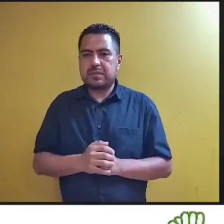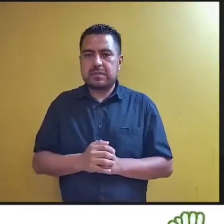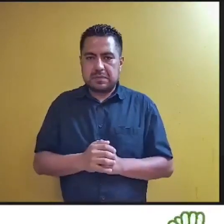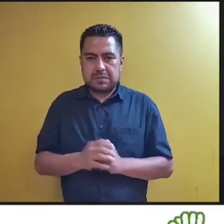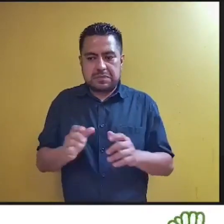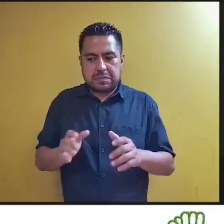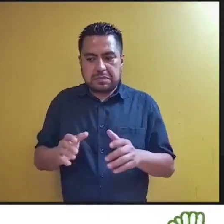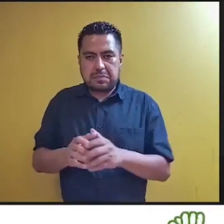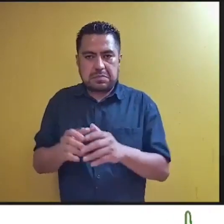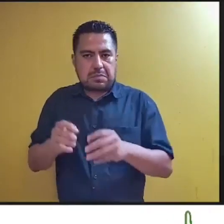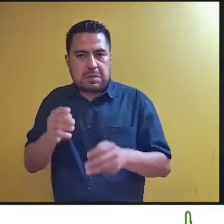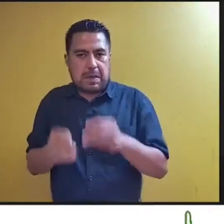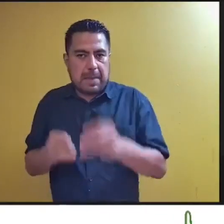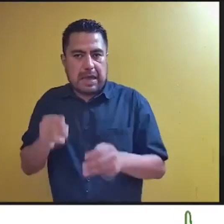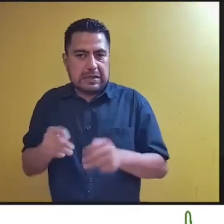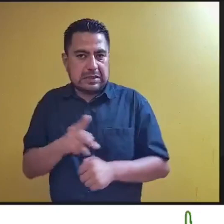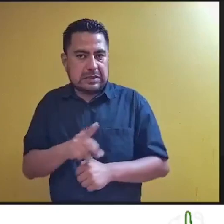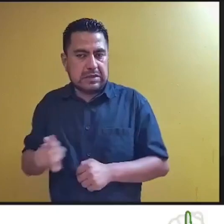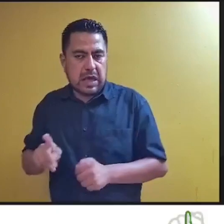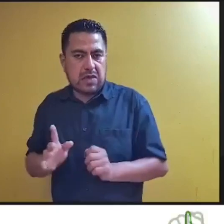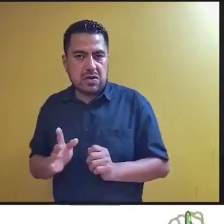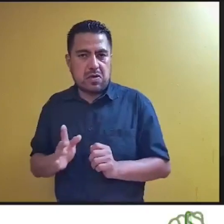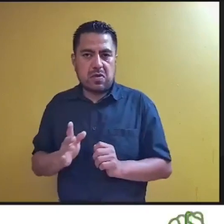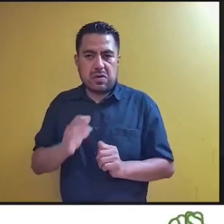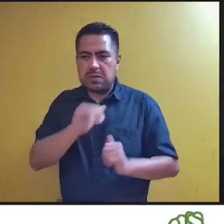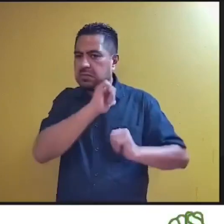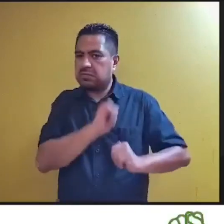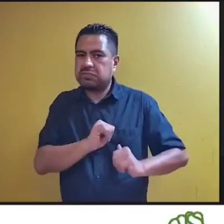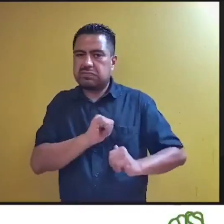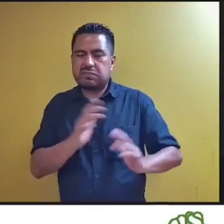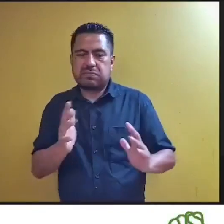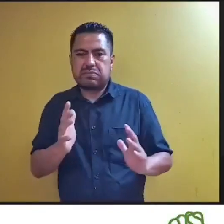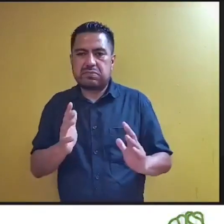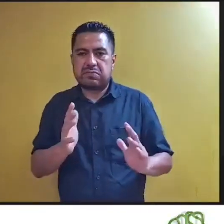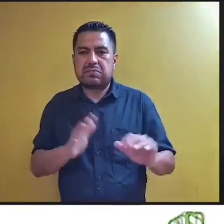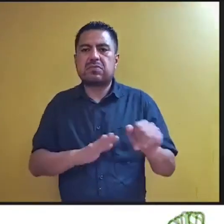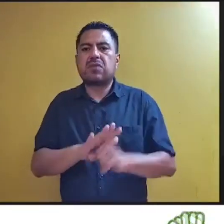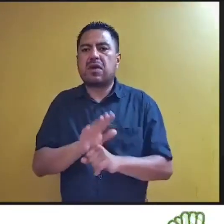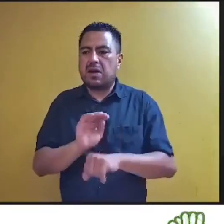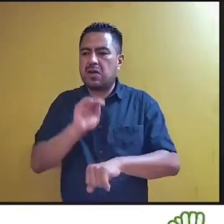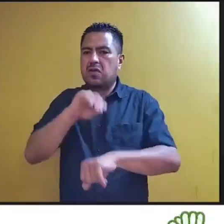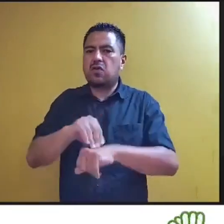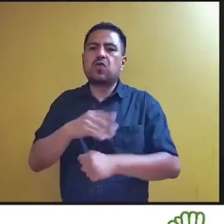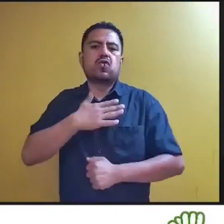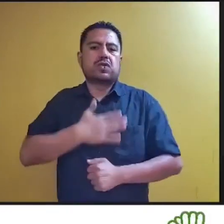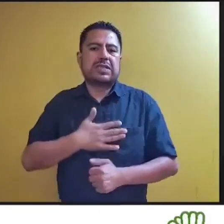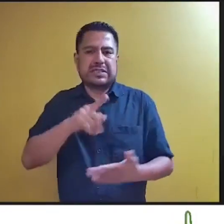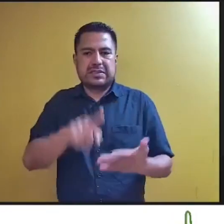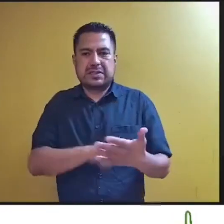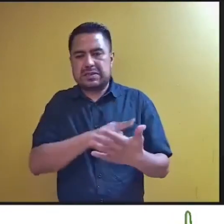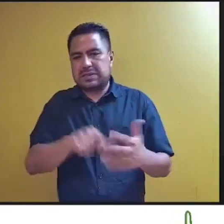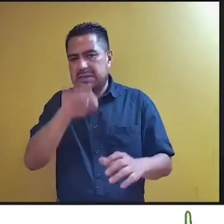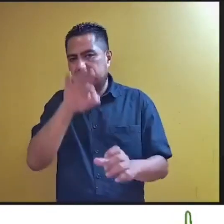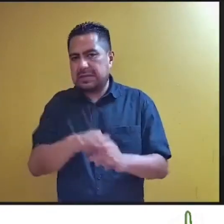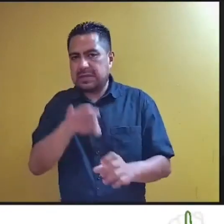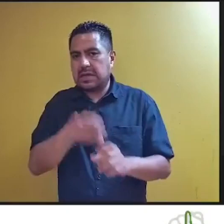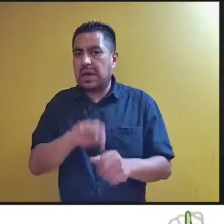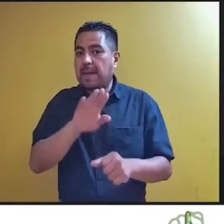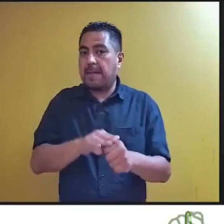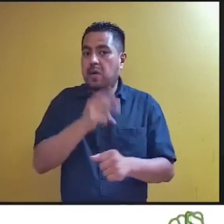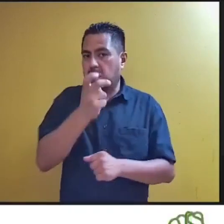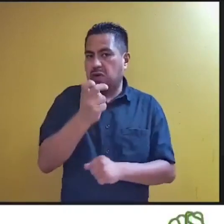las o los magistrados encargados de impartir justicia electoral. Es por